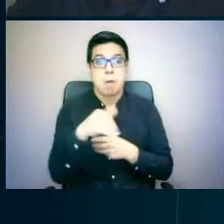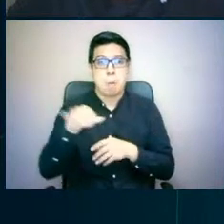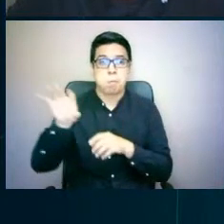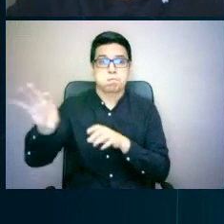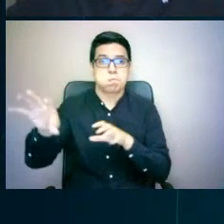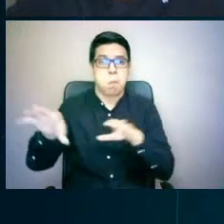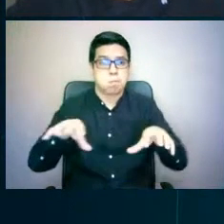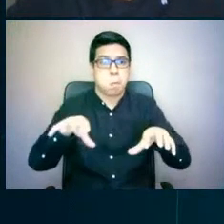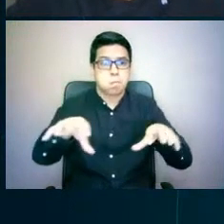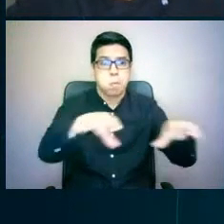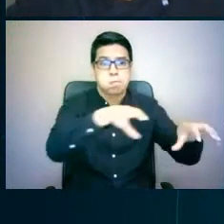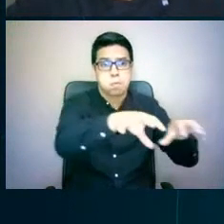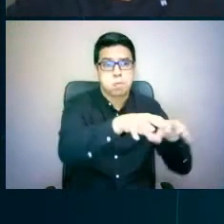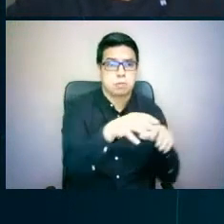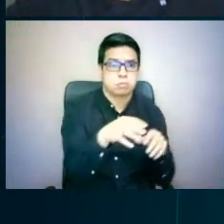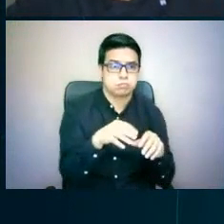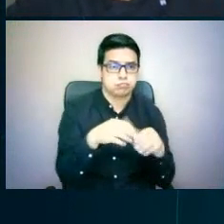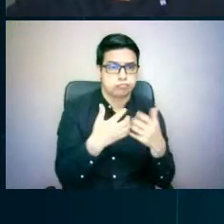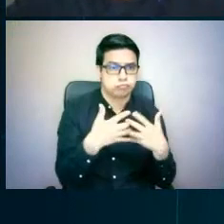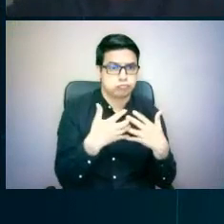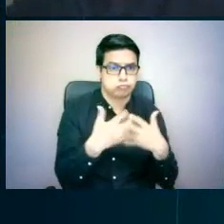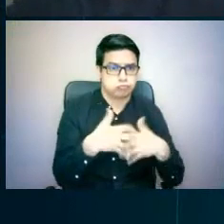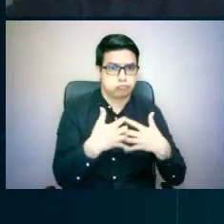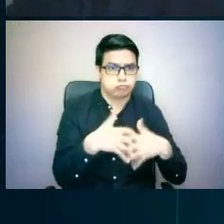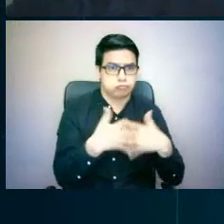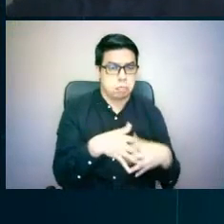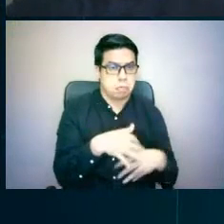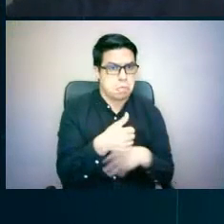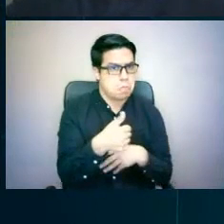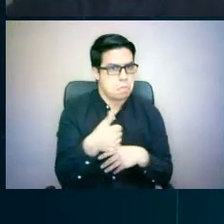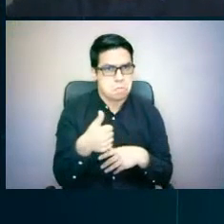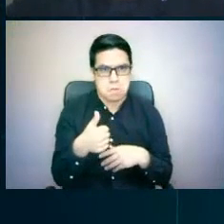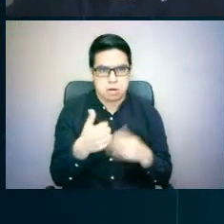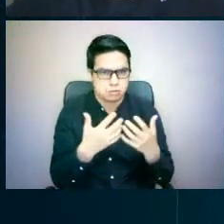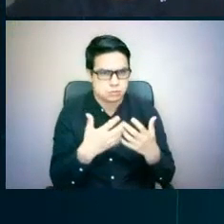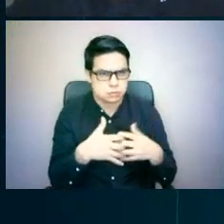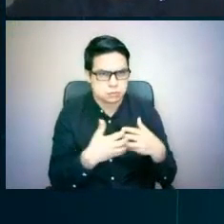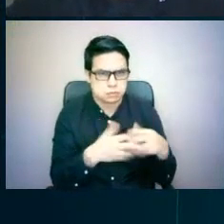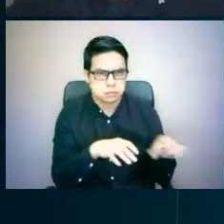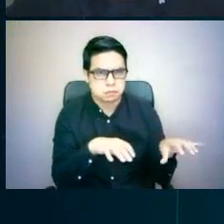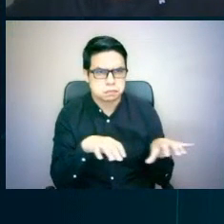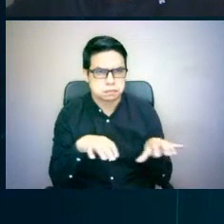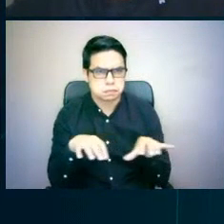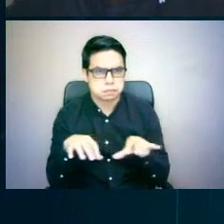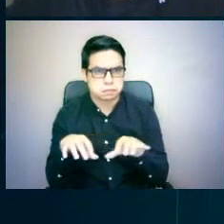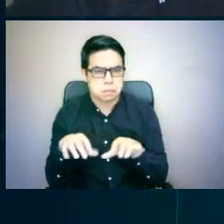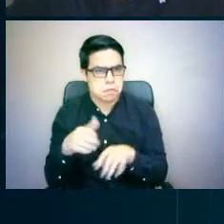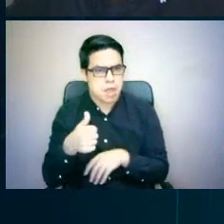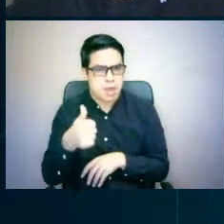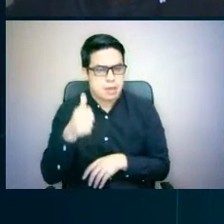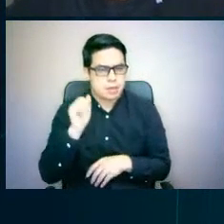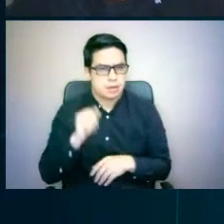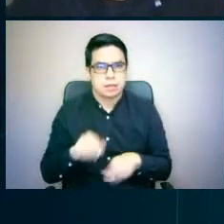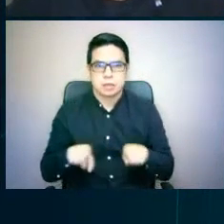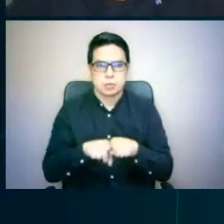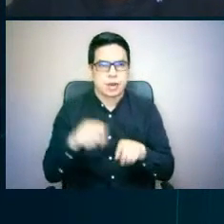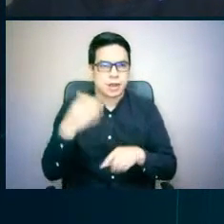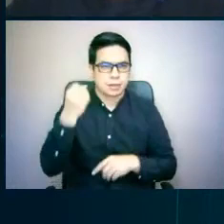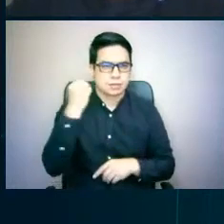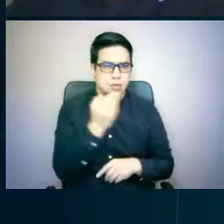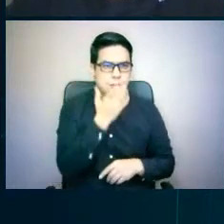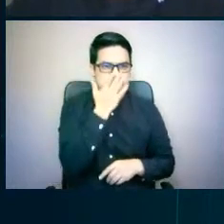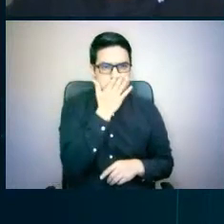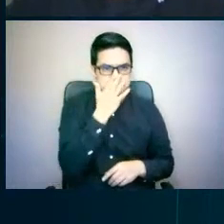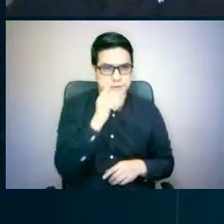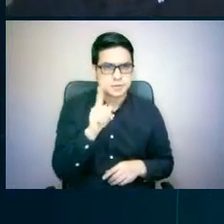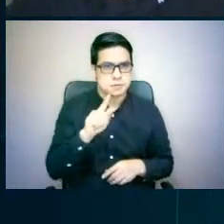Son tecnologías que en operación y mantenimiento no presentan mayores cambios a los equipos destinados a esta tarea.